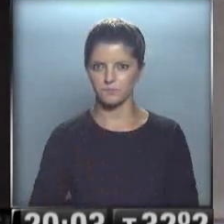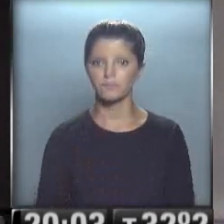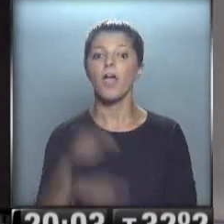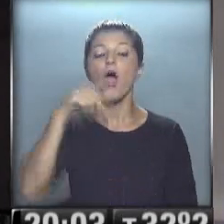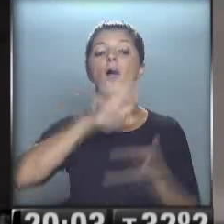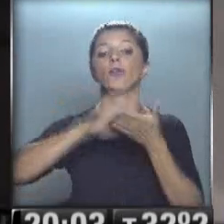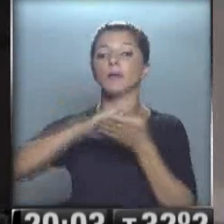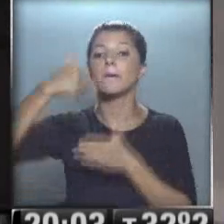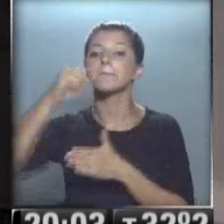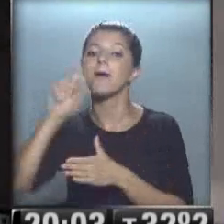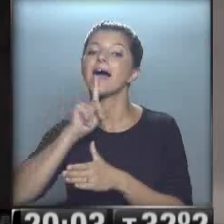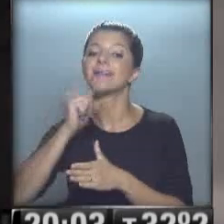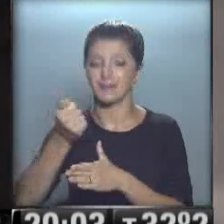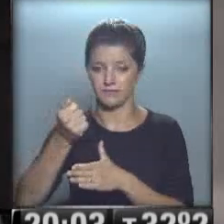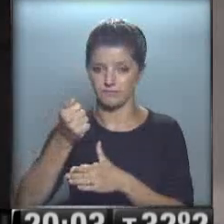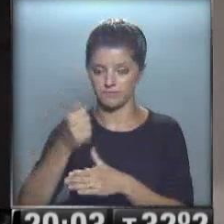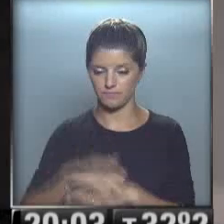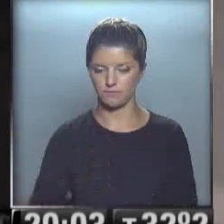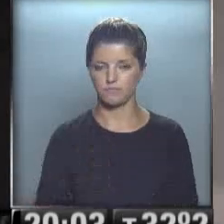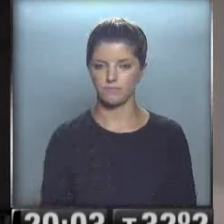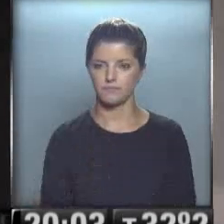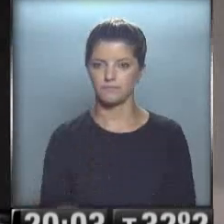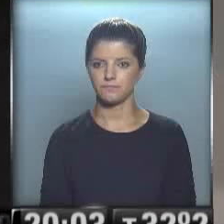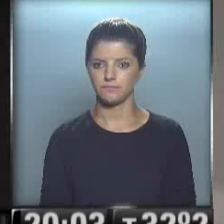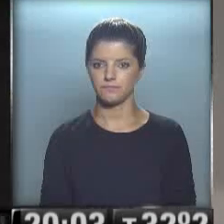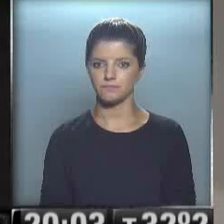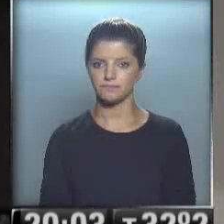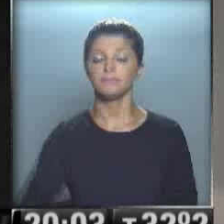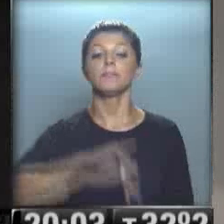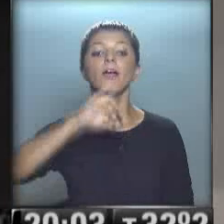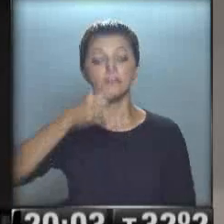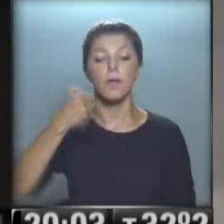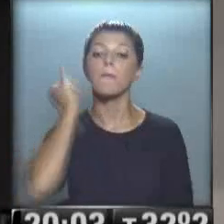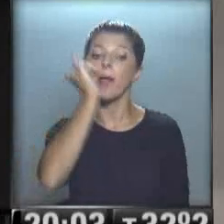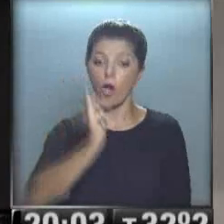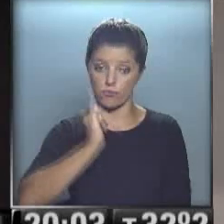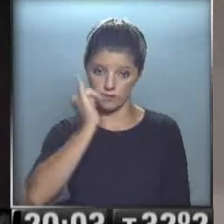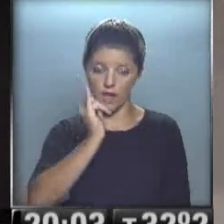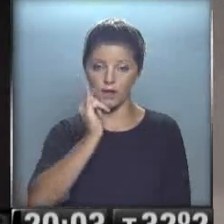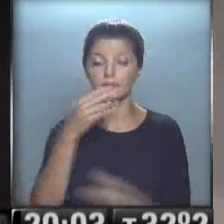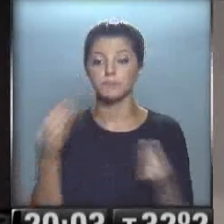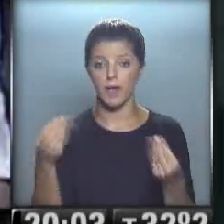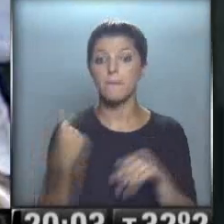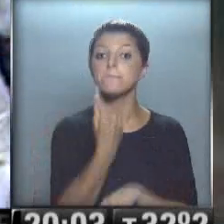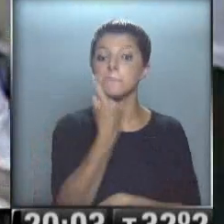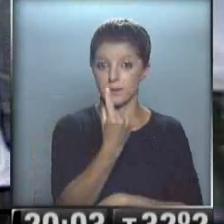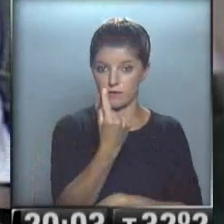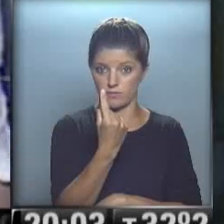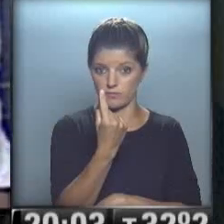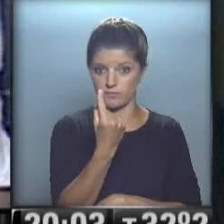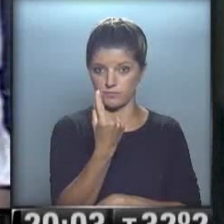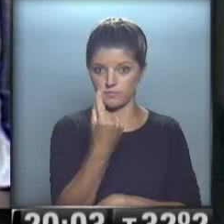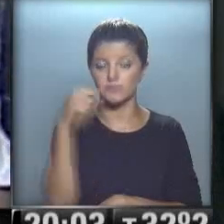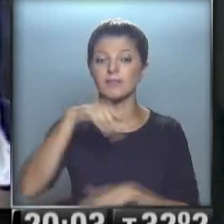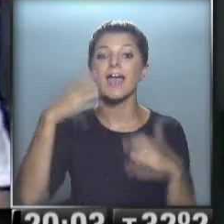Volvemos con Marta Perí, Ministerio de Trabajo. Marta, adelante. Sí, para ampliarles entonces, en principio se filtró por parte